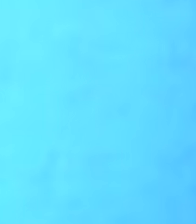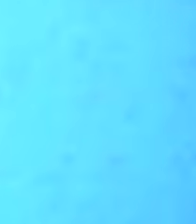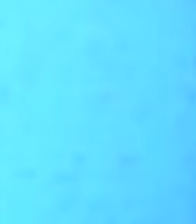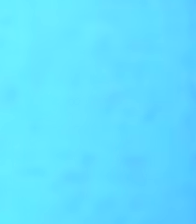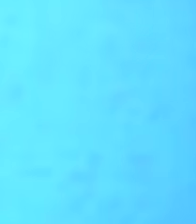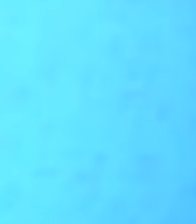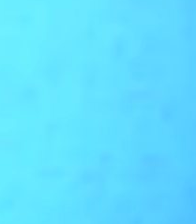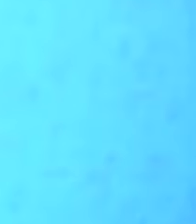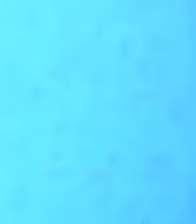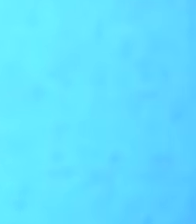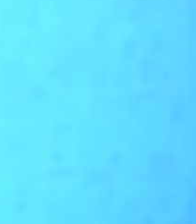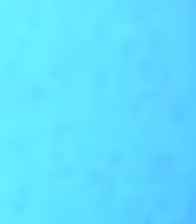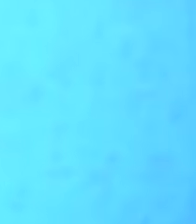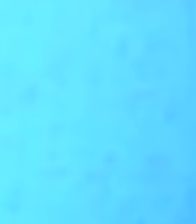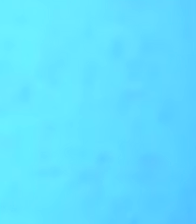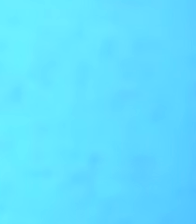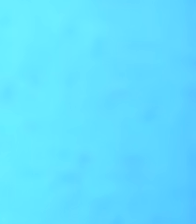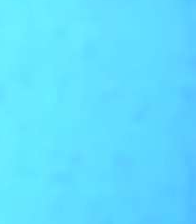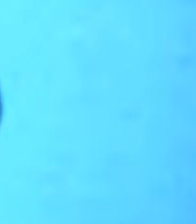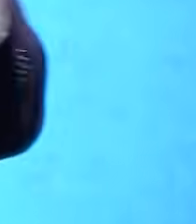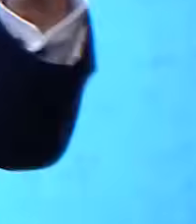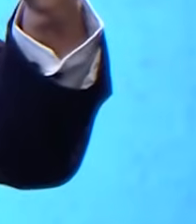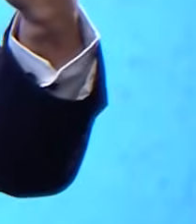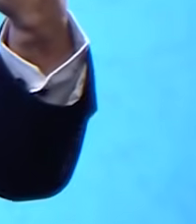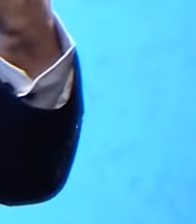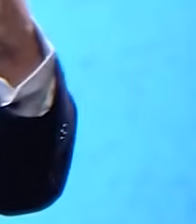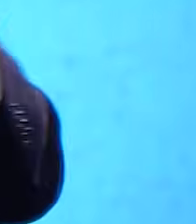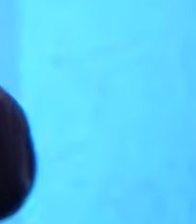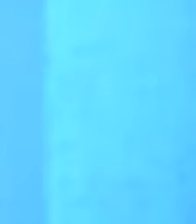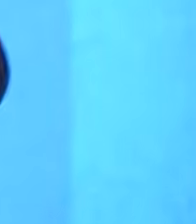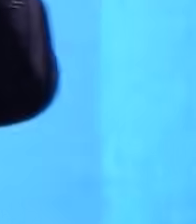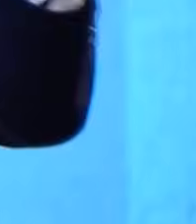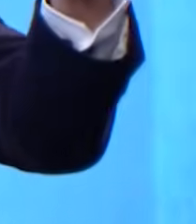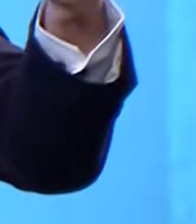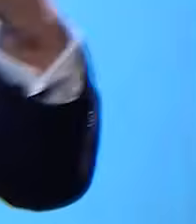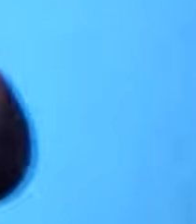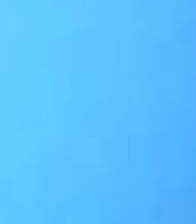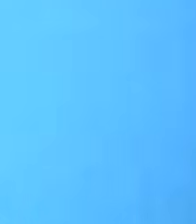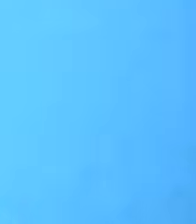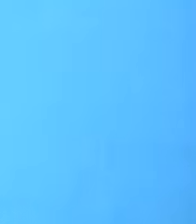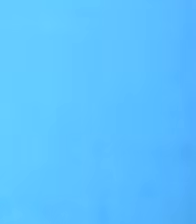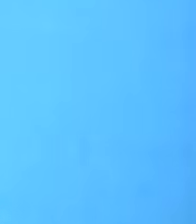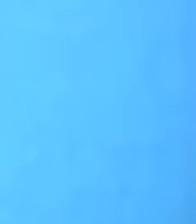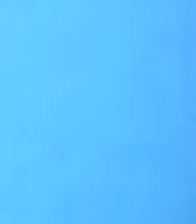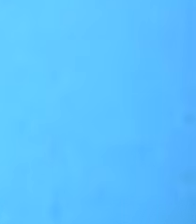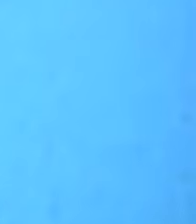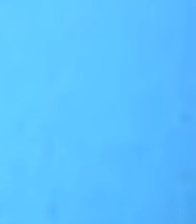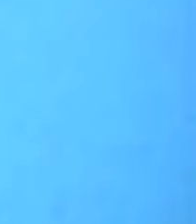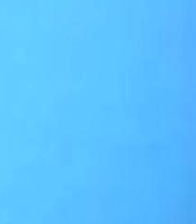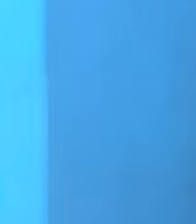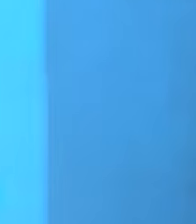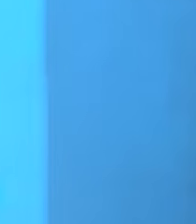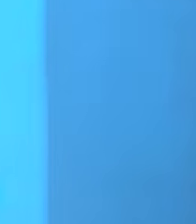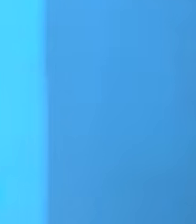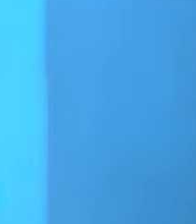hace que por ejemplo bueno los distintos precandidatos tengan que diferenciarse del resto quizás apelando a otros elementos Qué diferencia or del resto por